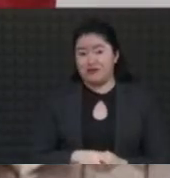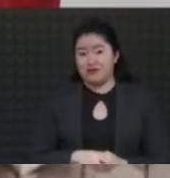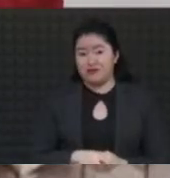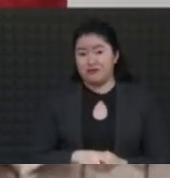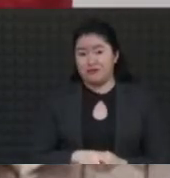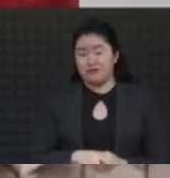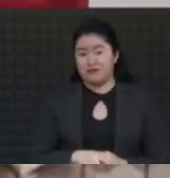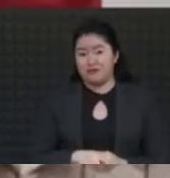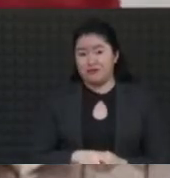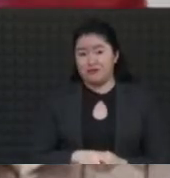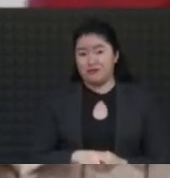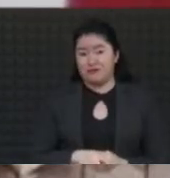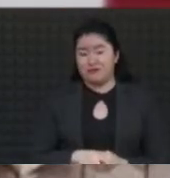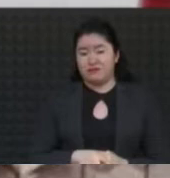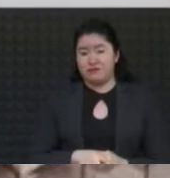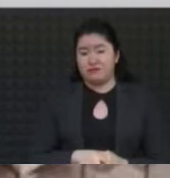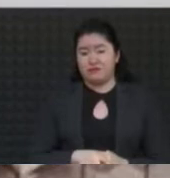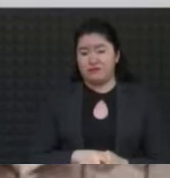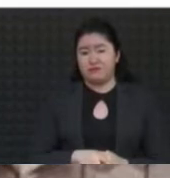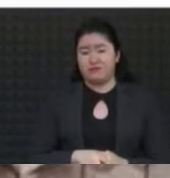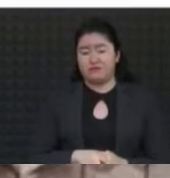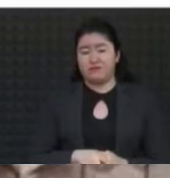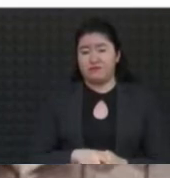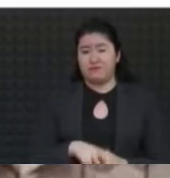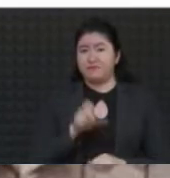mouse? ¿No? No se alcanza Ok. a ver.